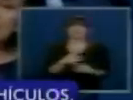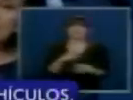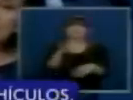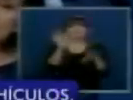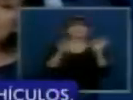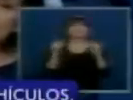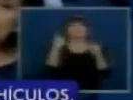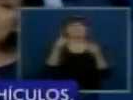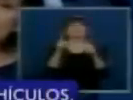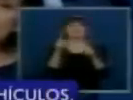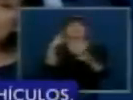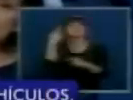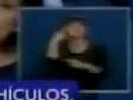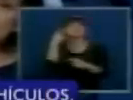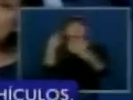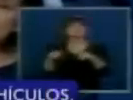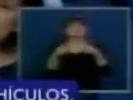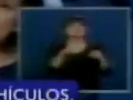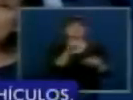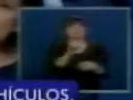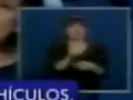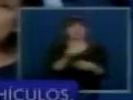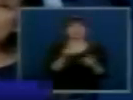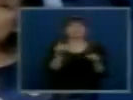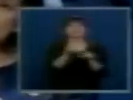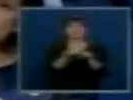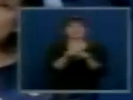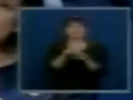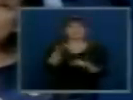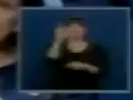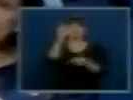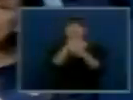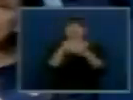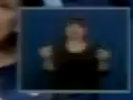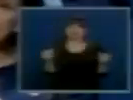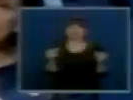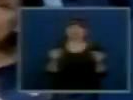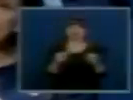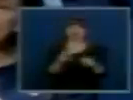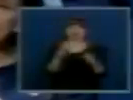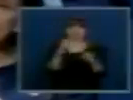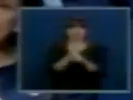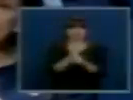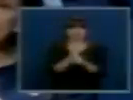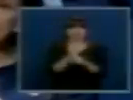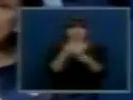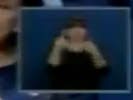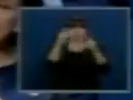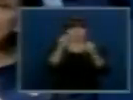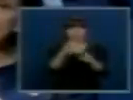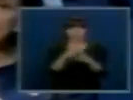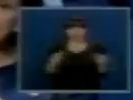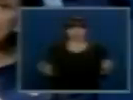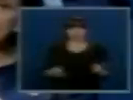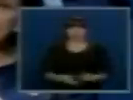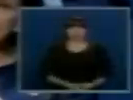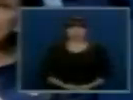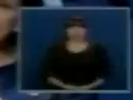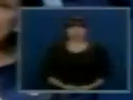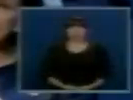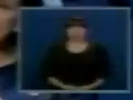estos fenómenos y sobre todo encontrar soluciones concretas y efectivas para resolverlos.